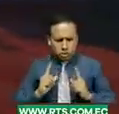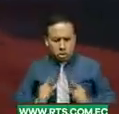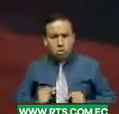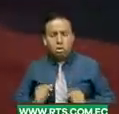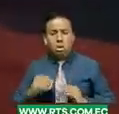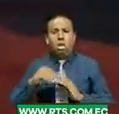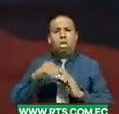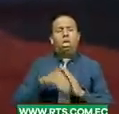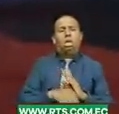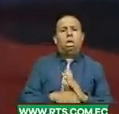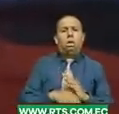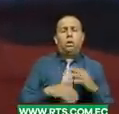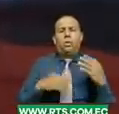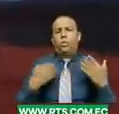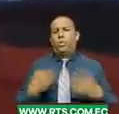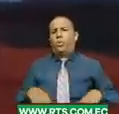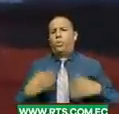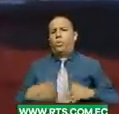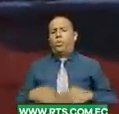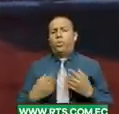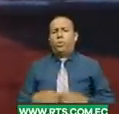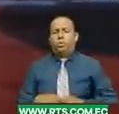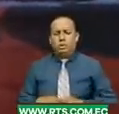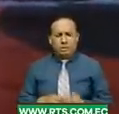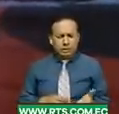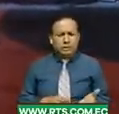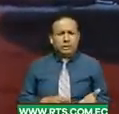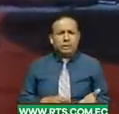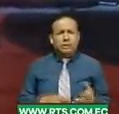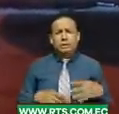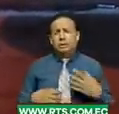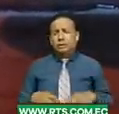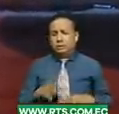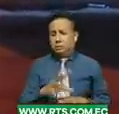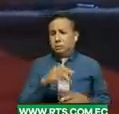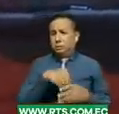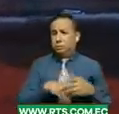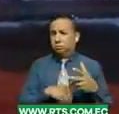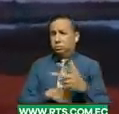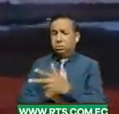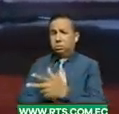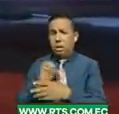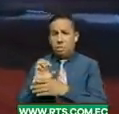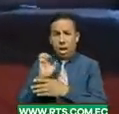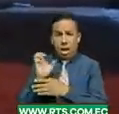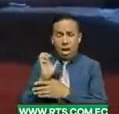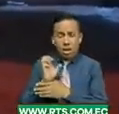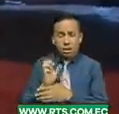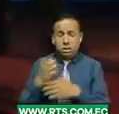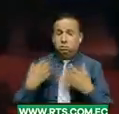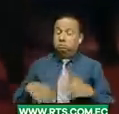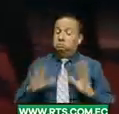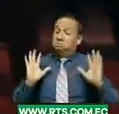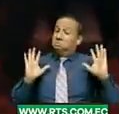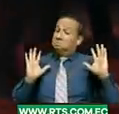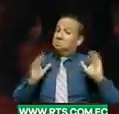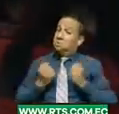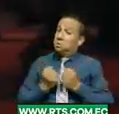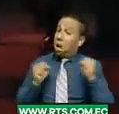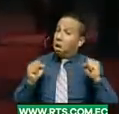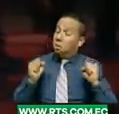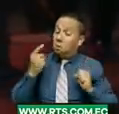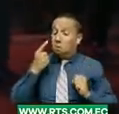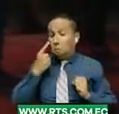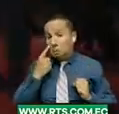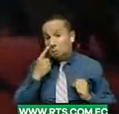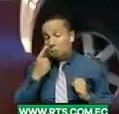le parte la parte de hernia. El señor se fue muy delicado. Para mí, el señor, ojalá que se salve. Agentes